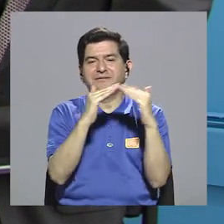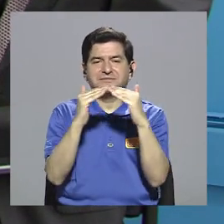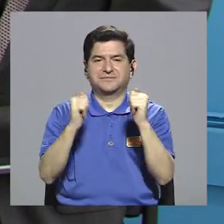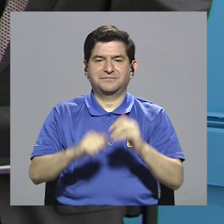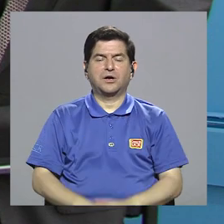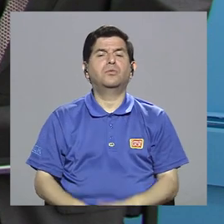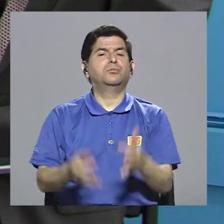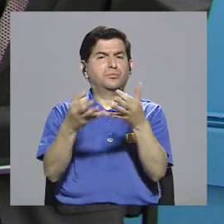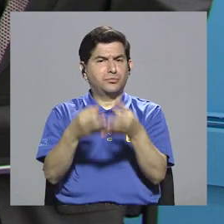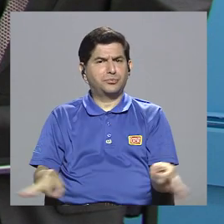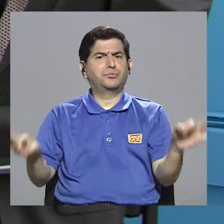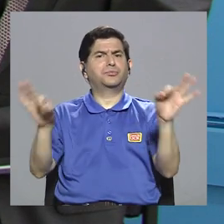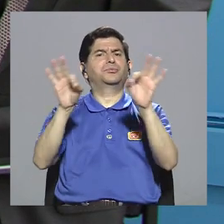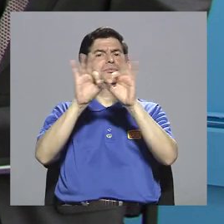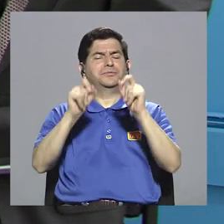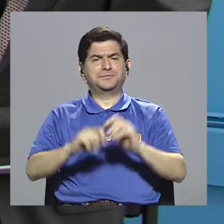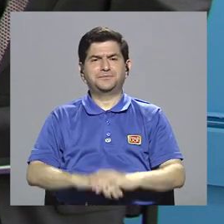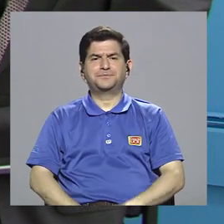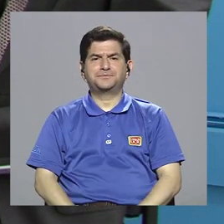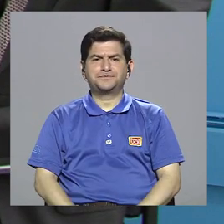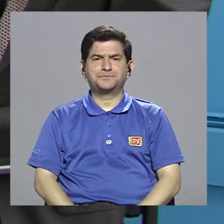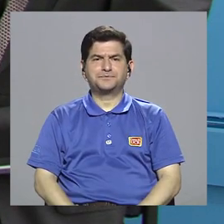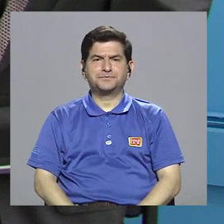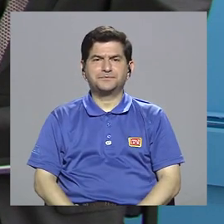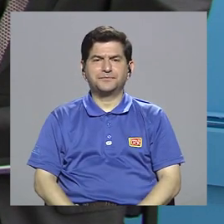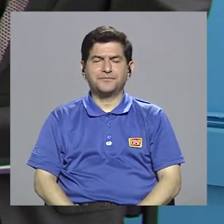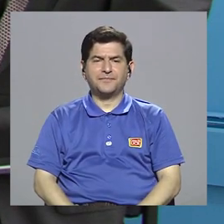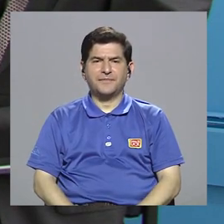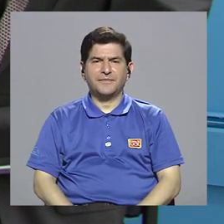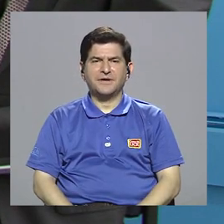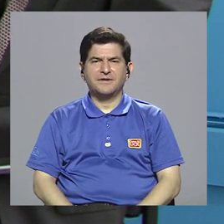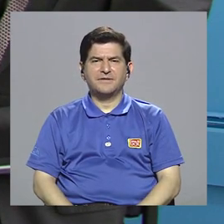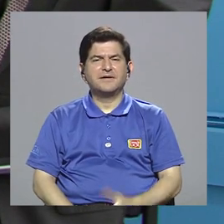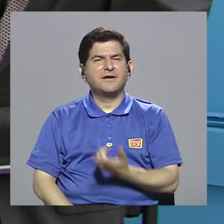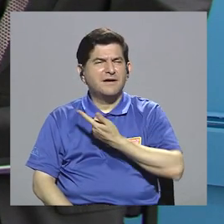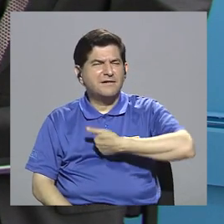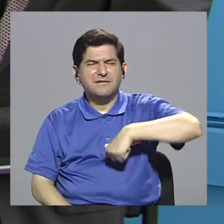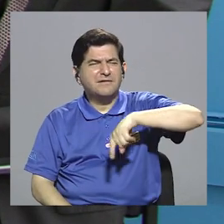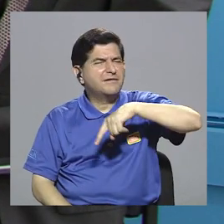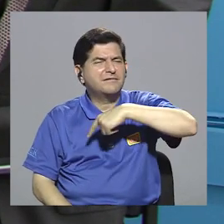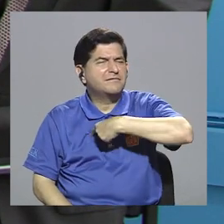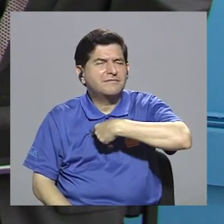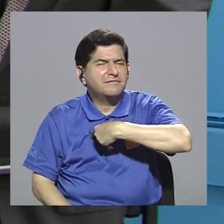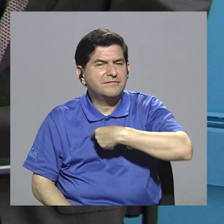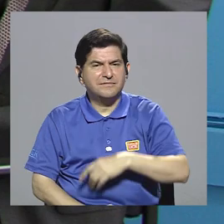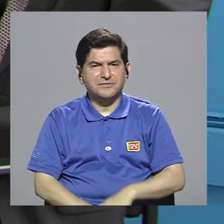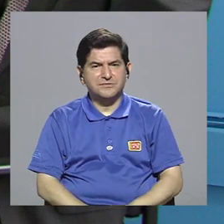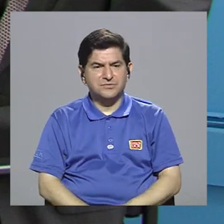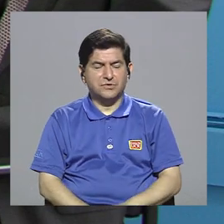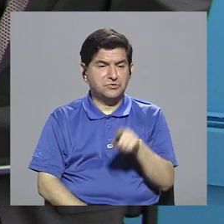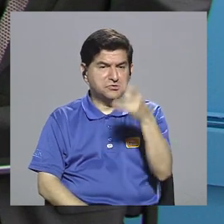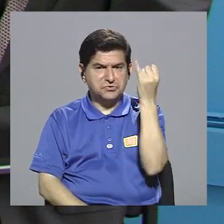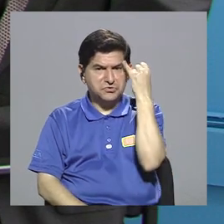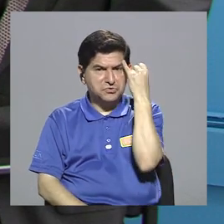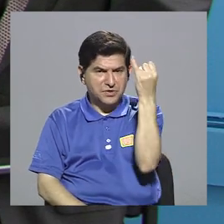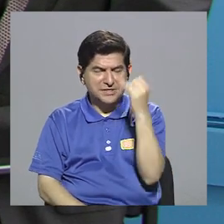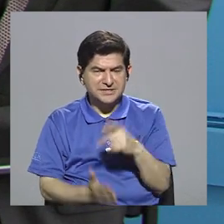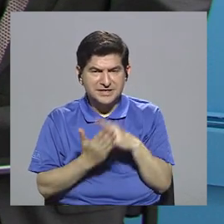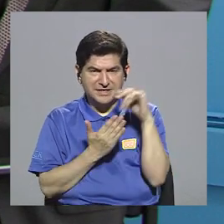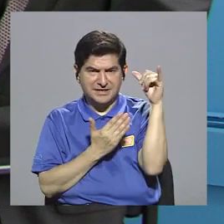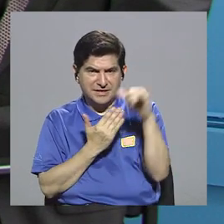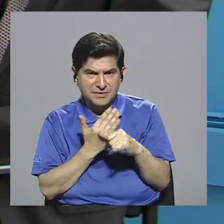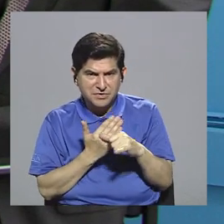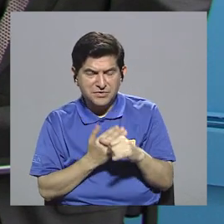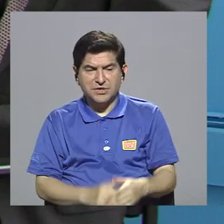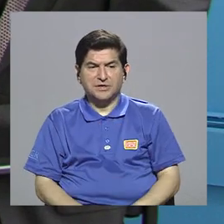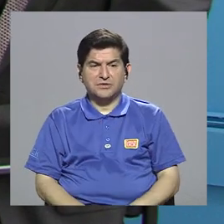doctor cómo estamos digamos digamos con esta iniciativa con este proyecto esta red digamos ya se ya se